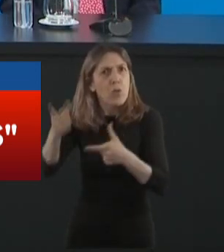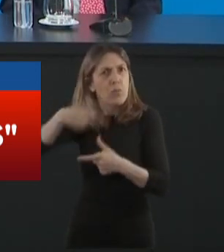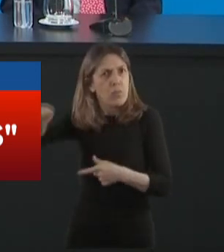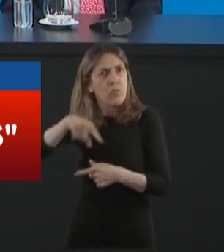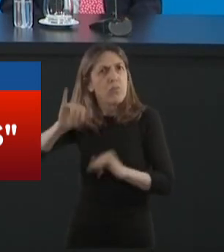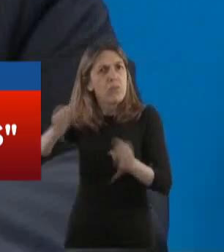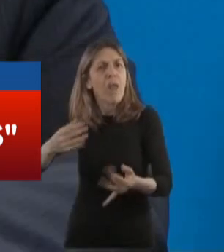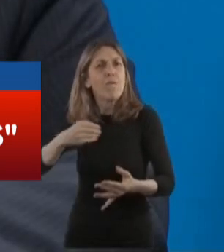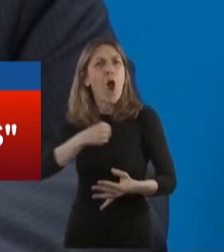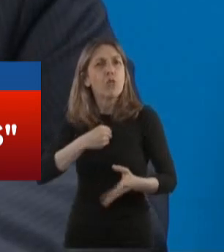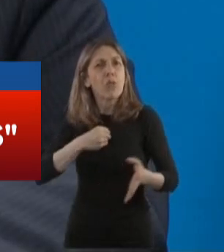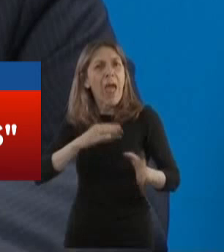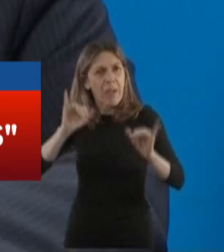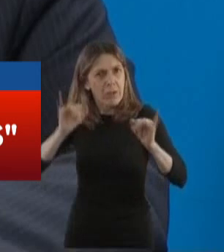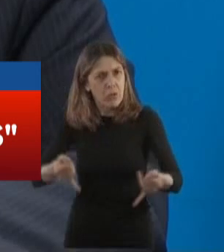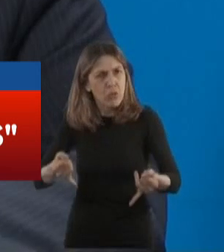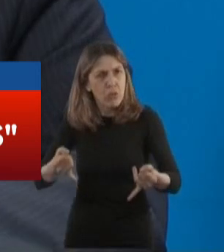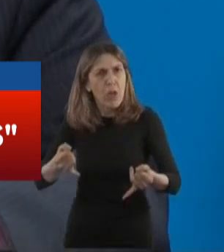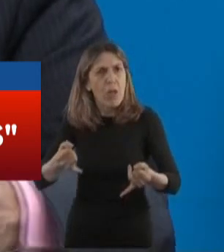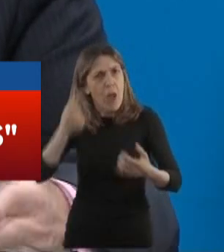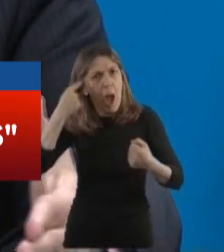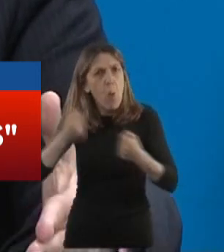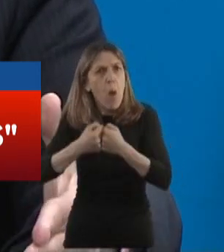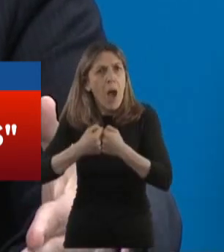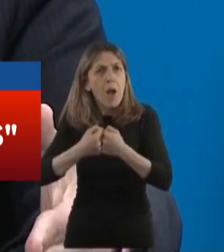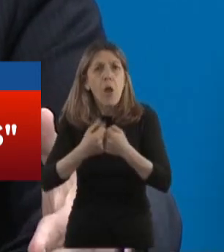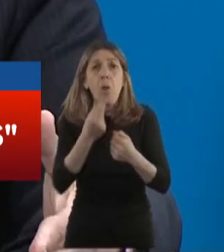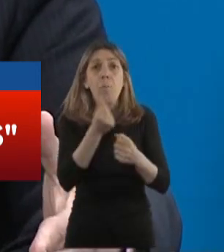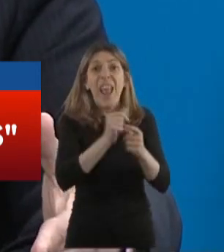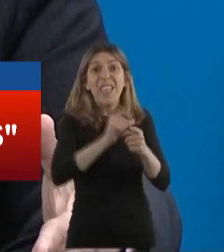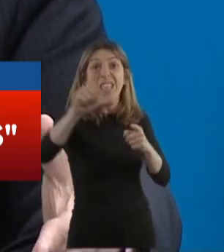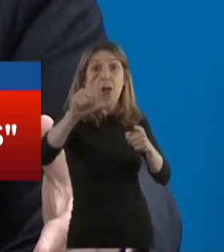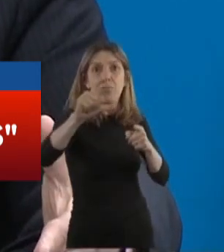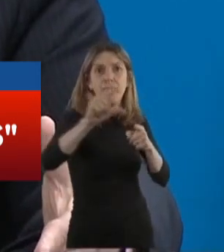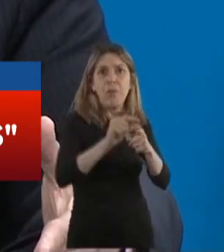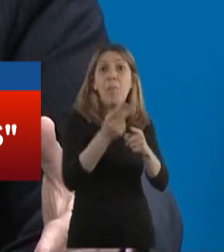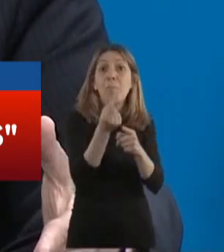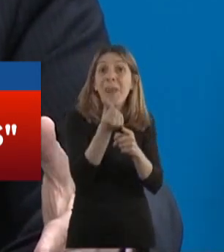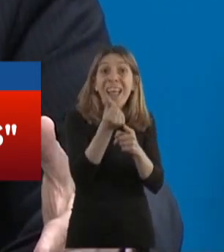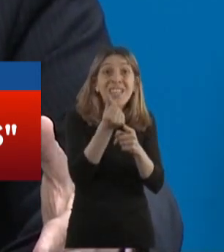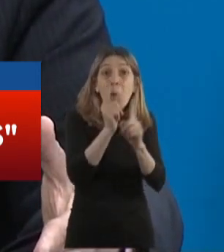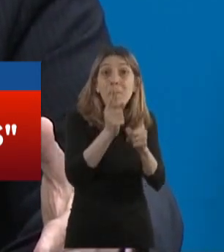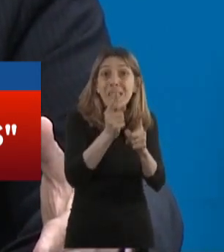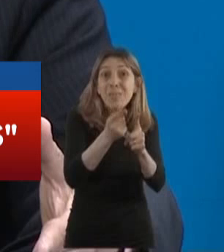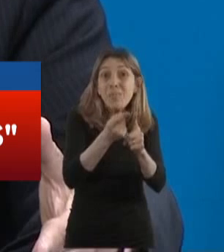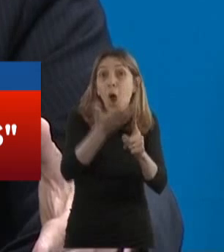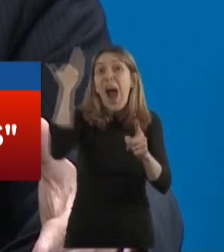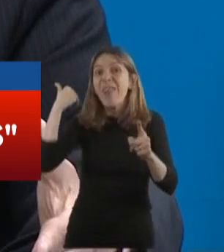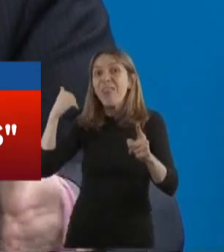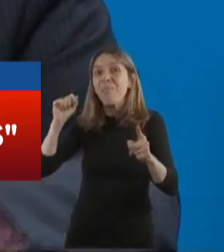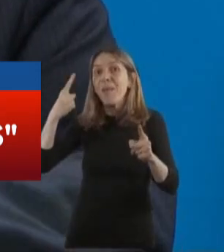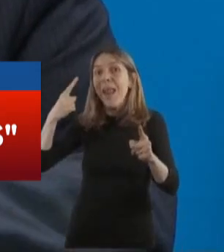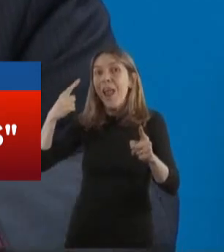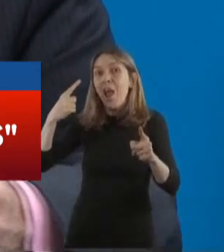a aceptar esta idea de retrotraer precios al 1 de noviembre y estabilizarlos hasta el 7 de